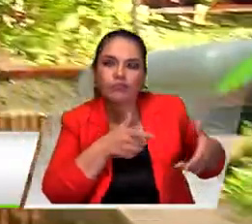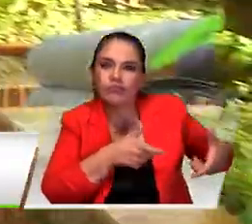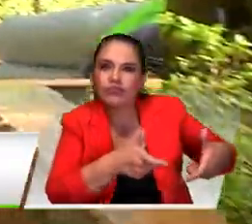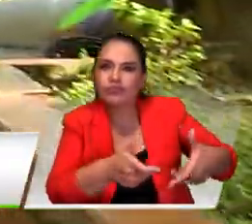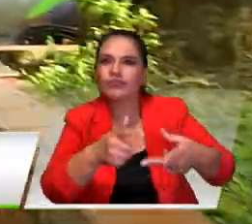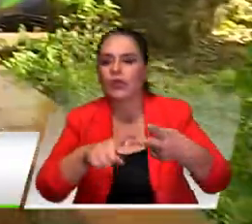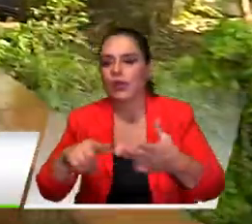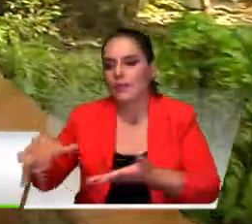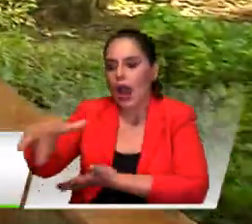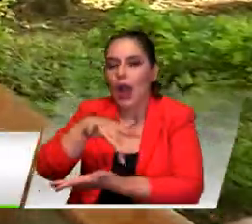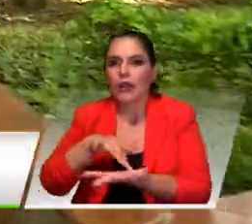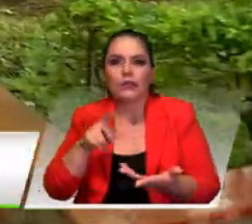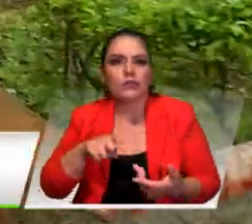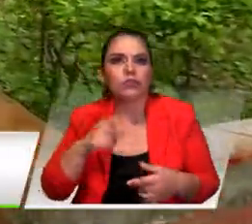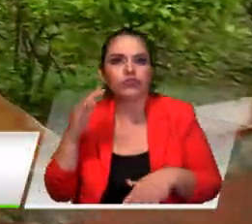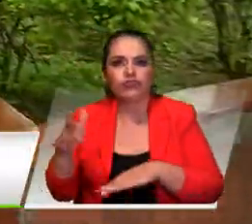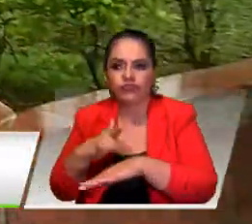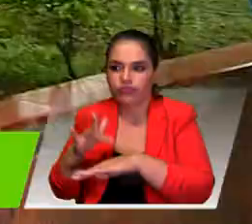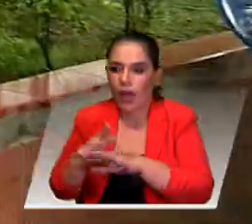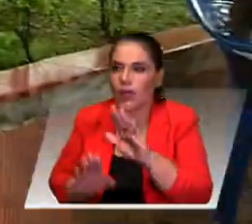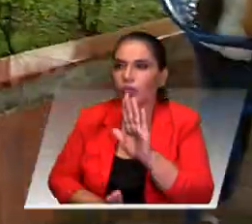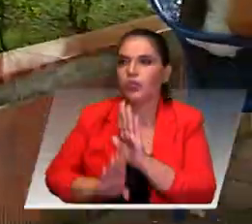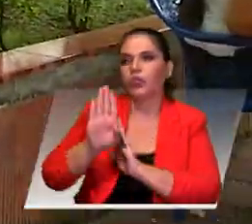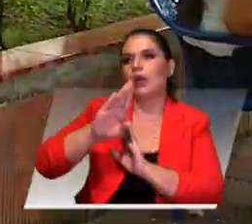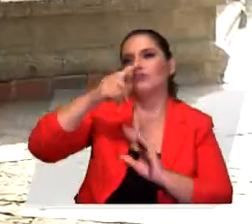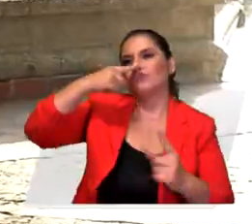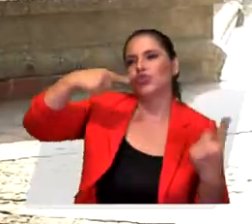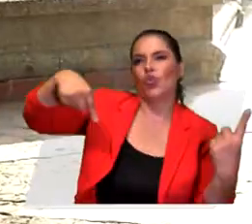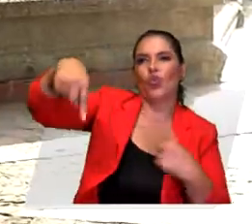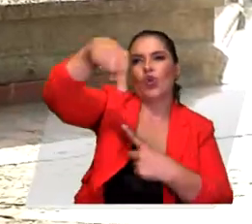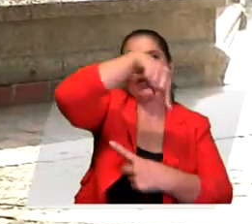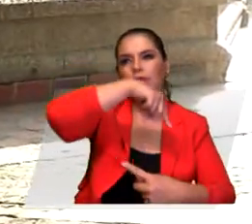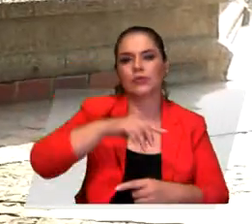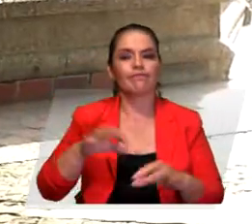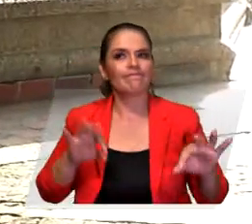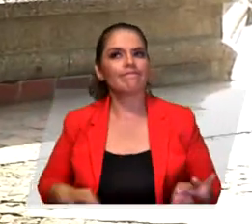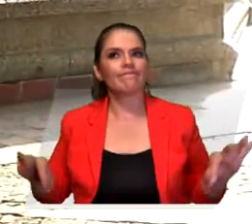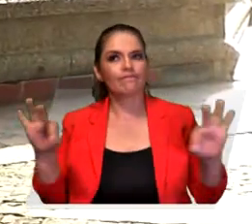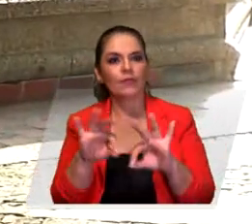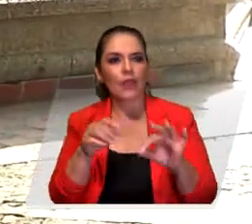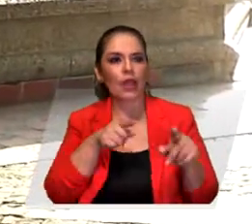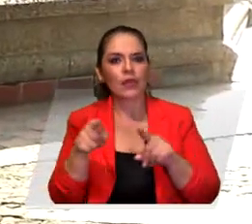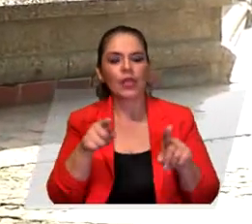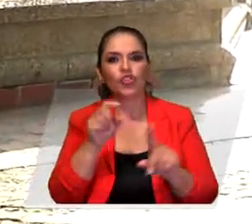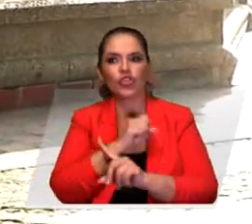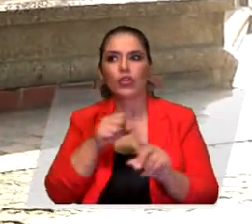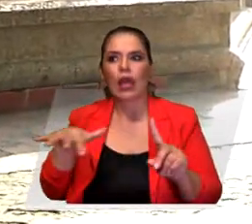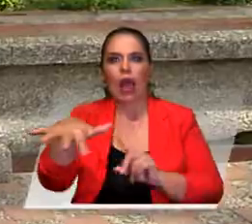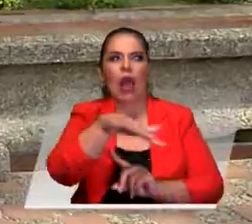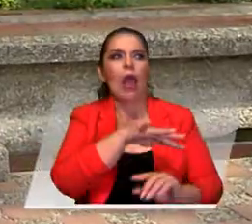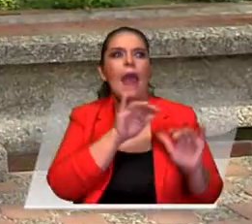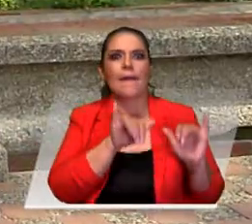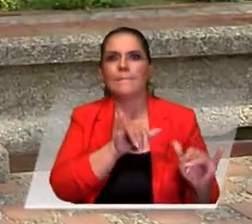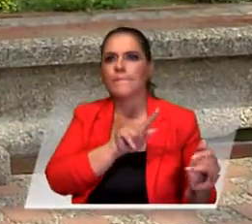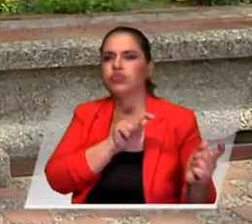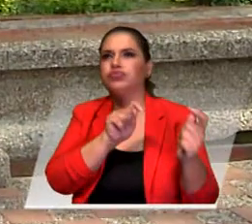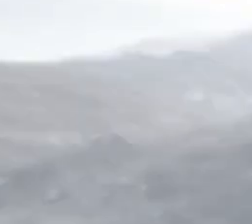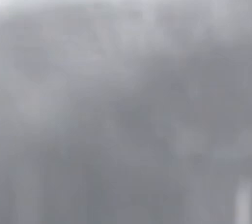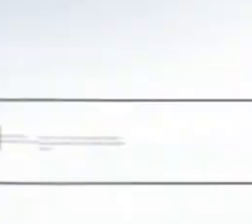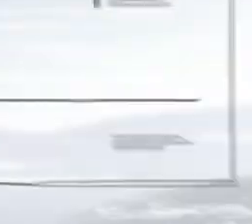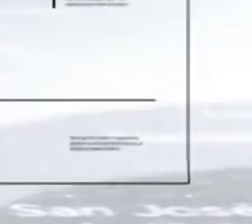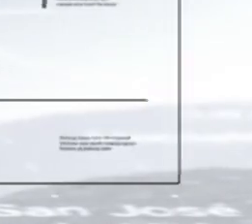sirvan para impulsar su nueva vocación turística y que responda a los cambios sociales que vive valparaíso